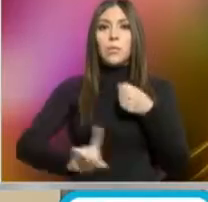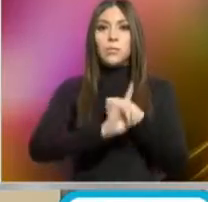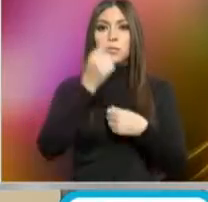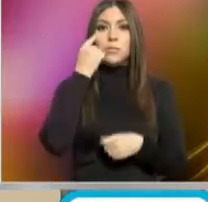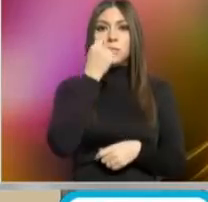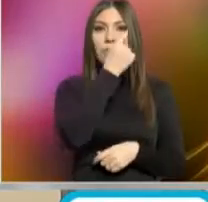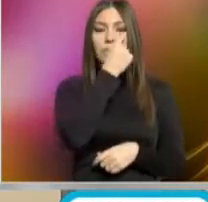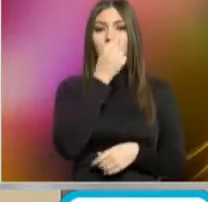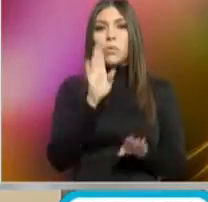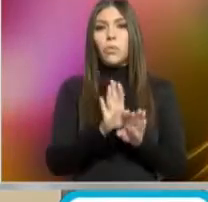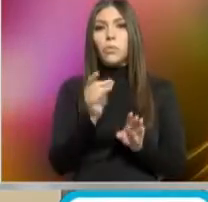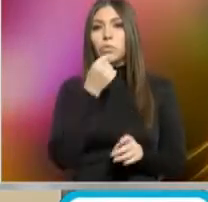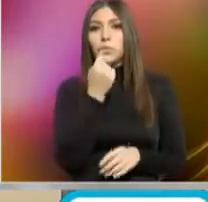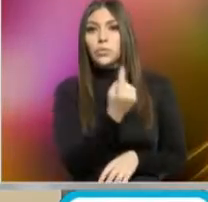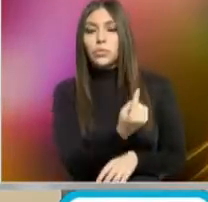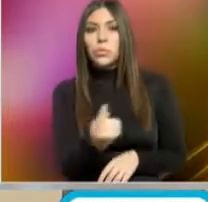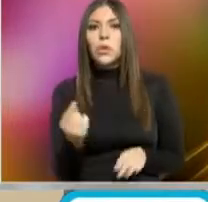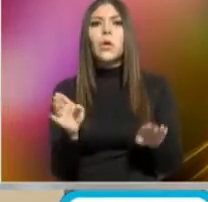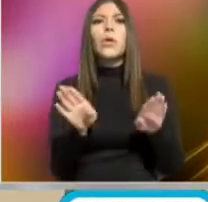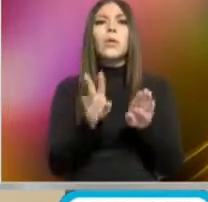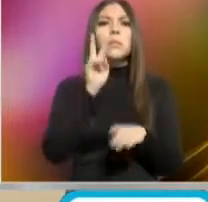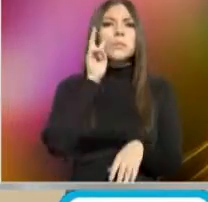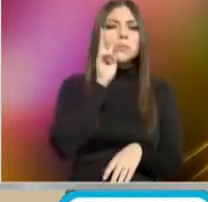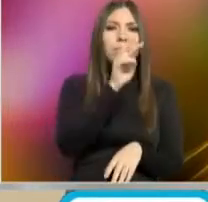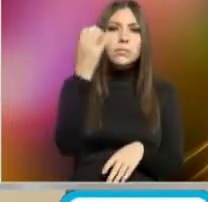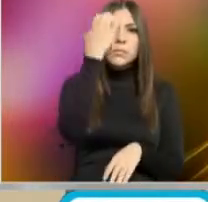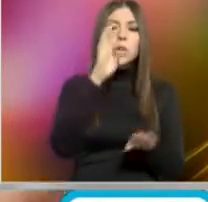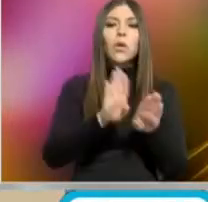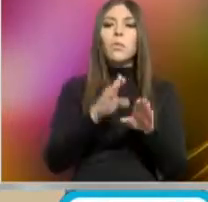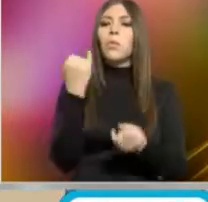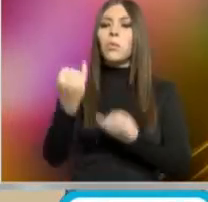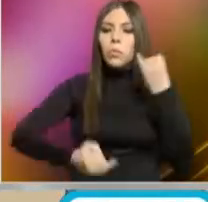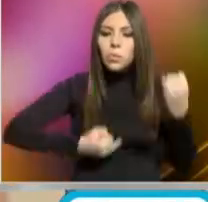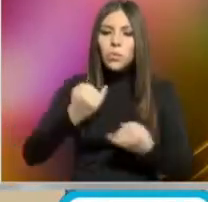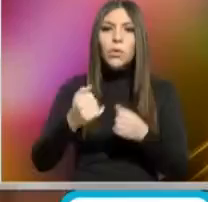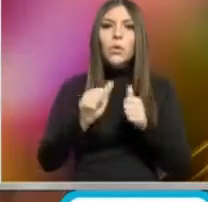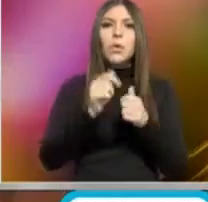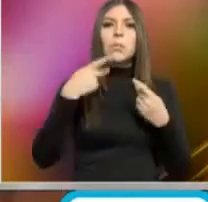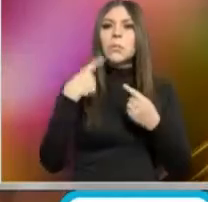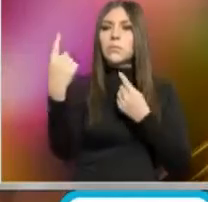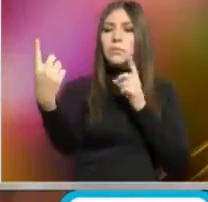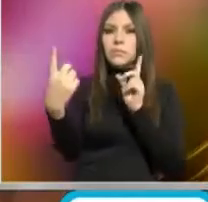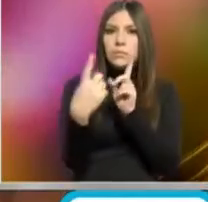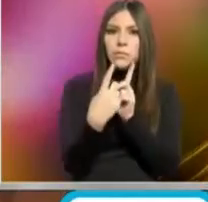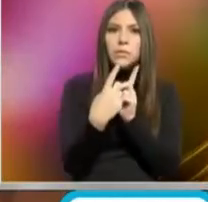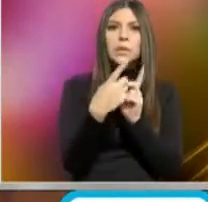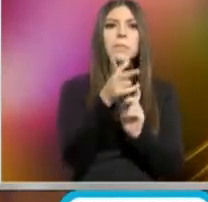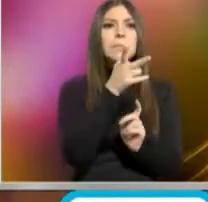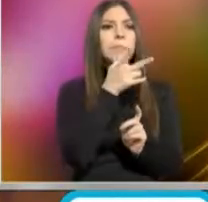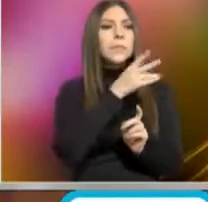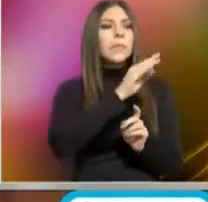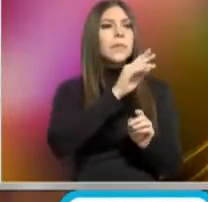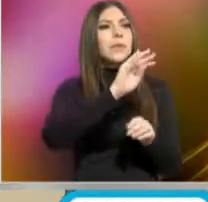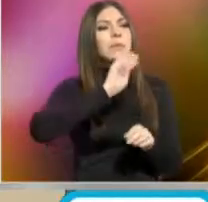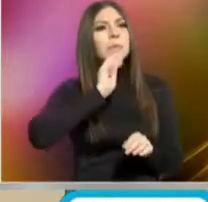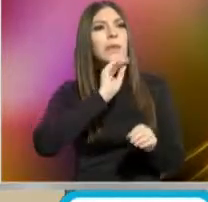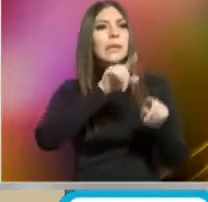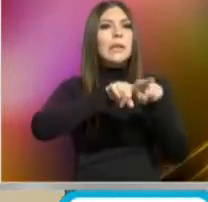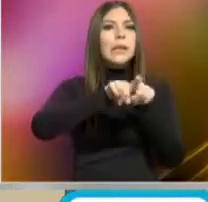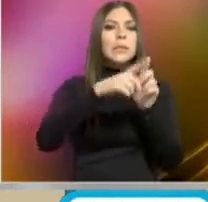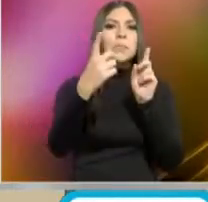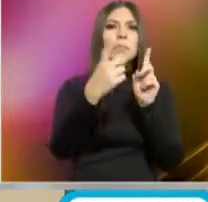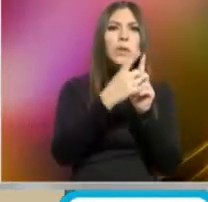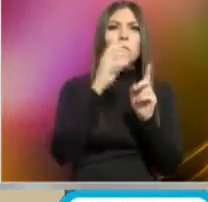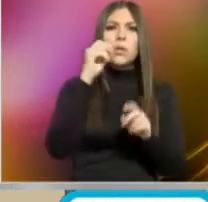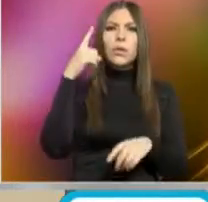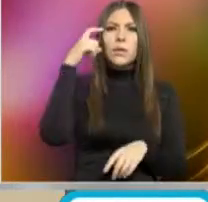muy temprana edad sería ver cómo juega, cómo interactúa con sus juguetes, cómo interactúa con las otras personas, Claro. con los papás, con los hermanos tal vez, si tiene